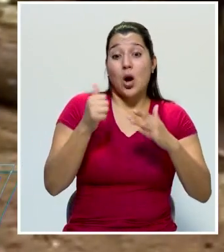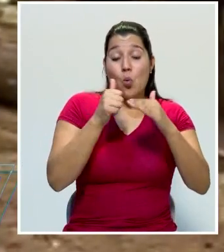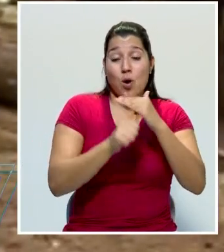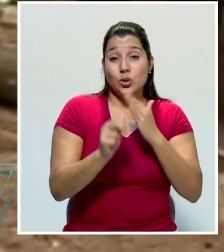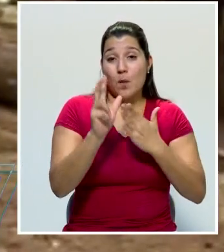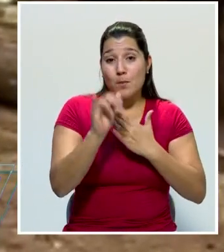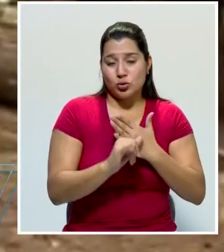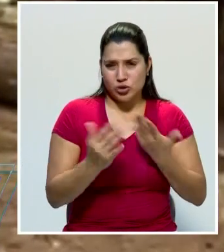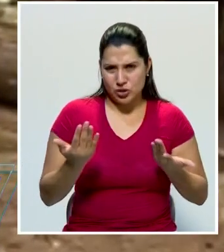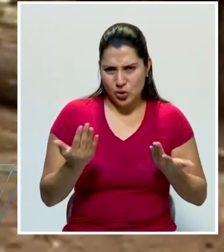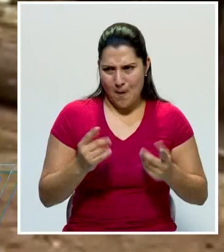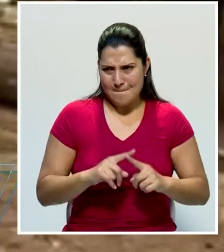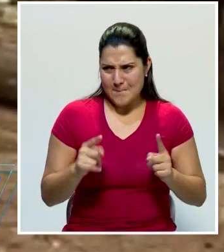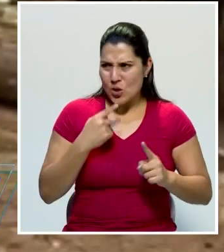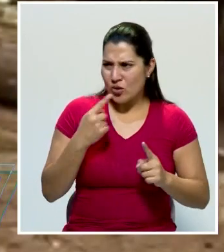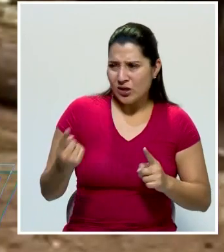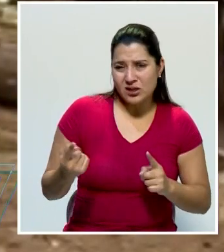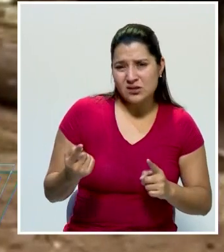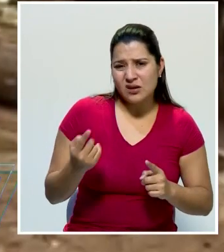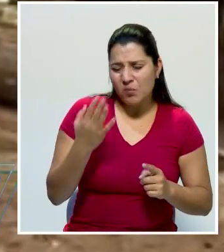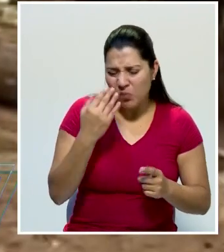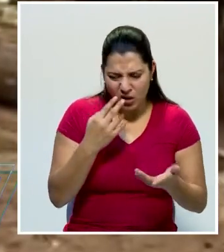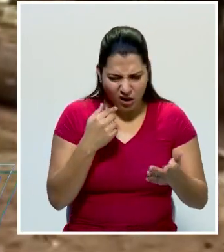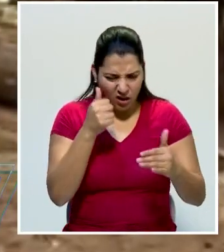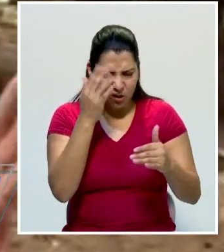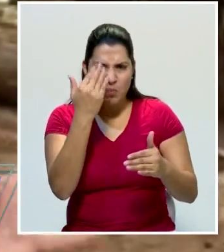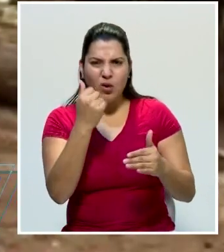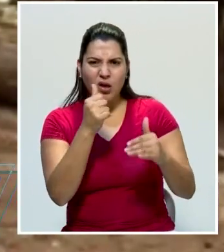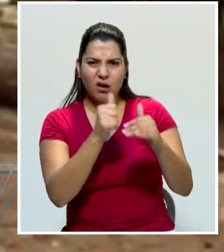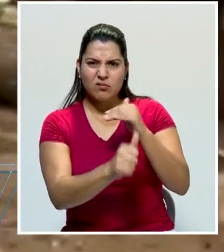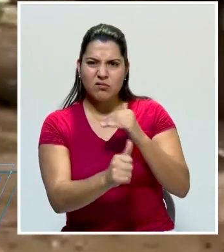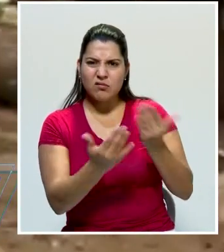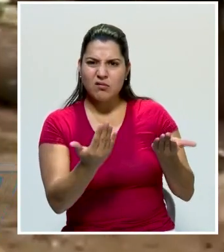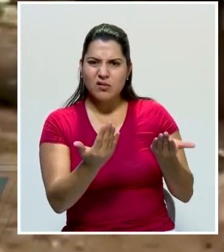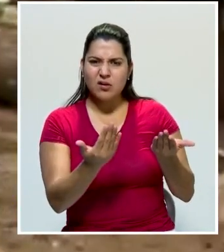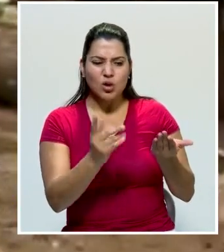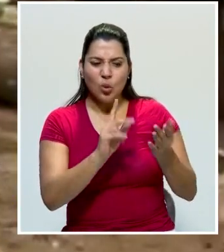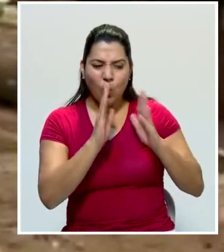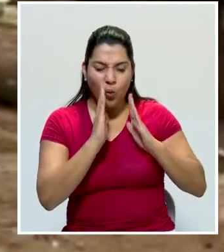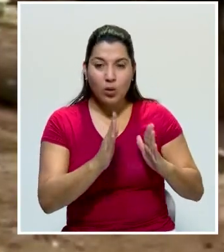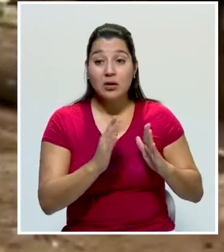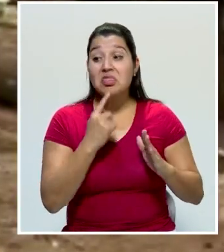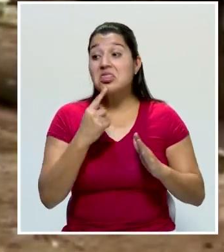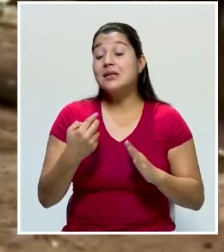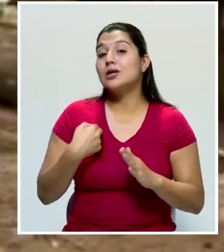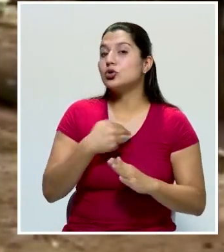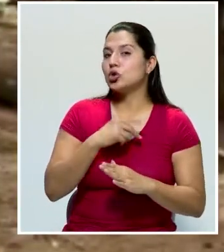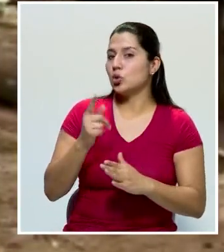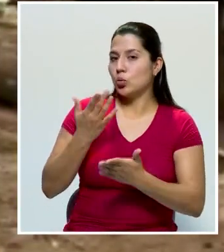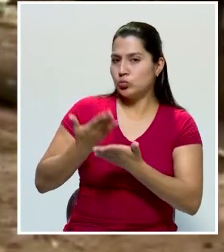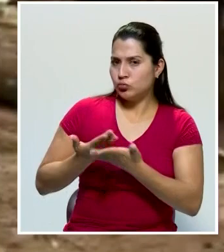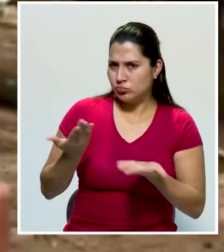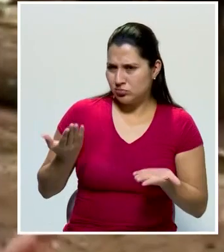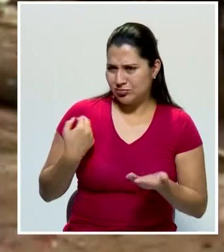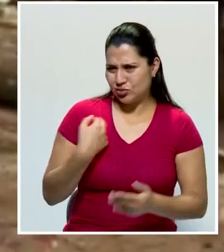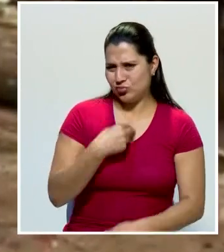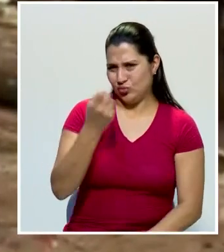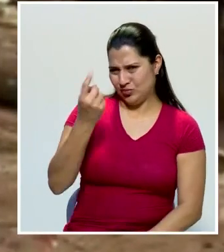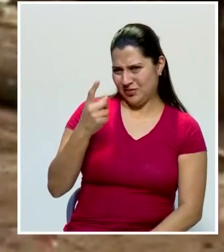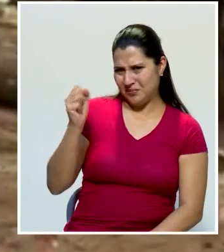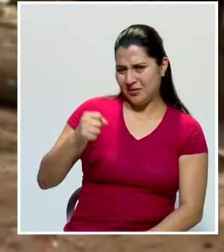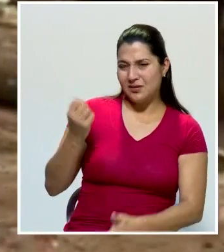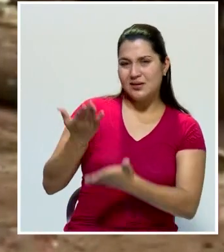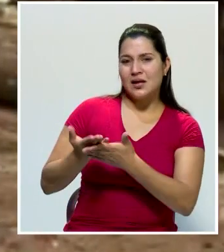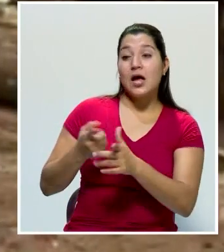presentada, que es algo que nosotros todavía no comprendemos realmente bien, y nuestro cuerpo legal y abogados están tramitando ya su